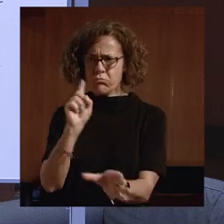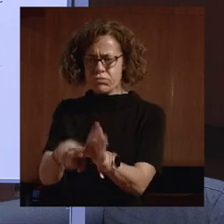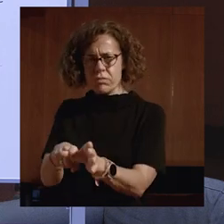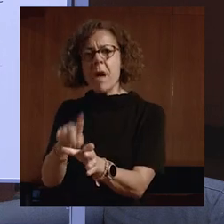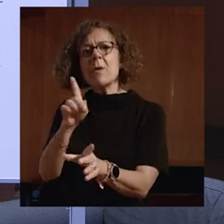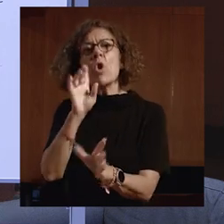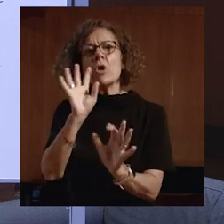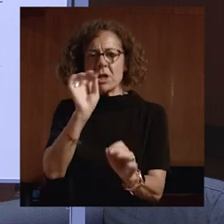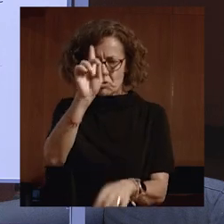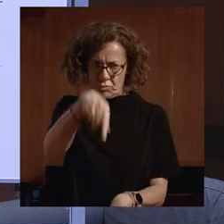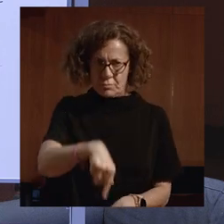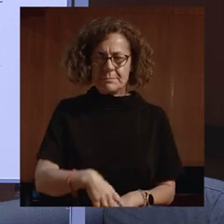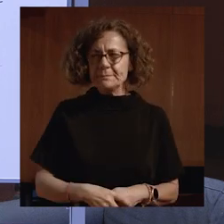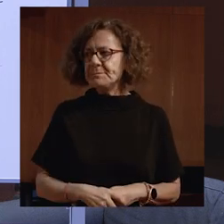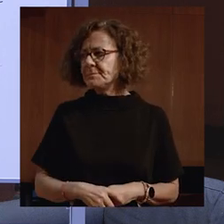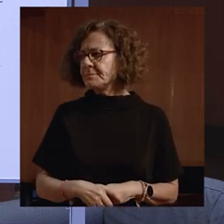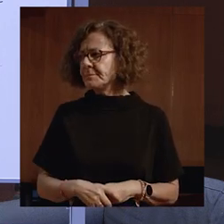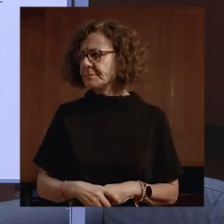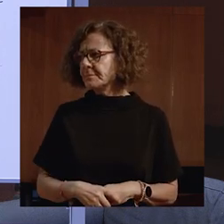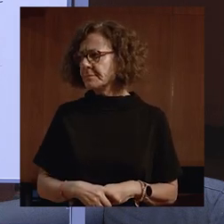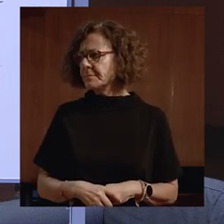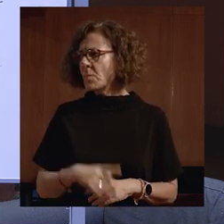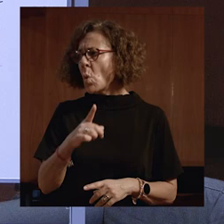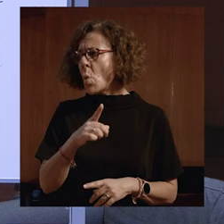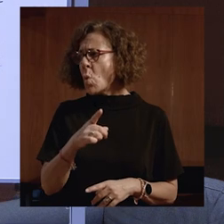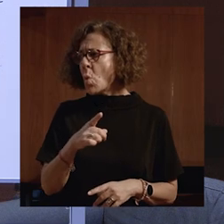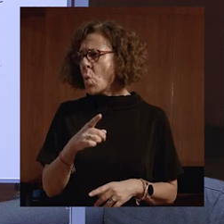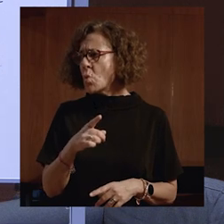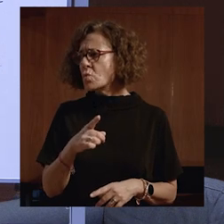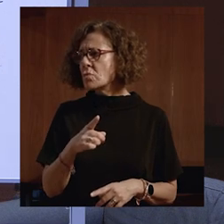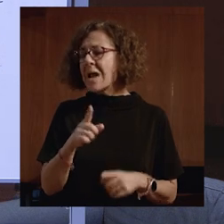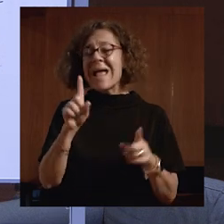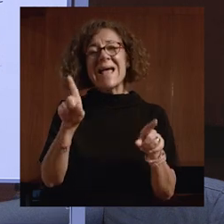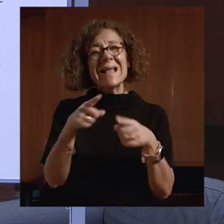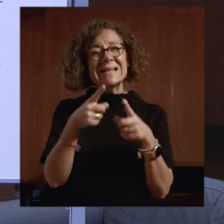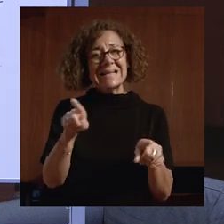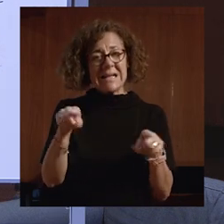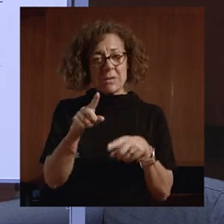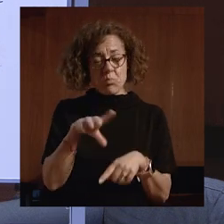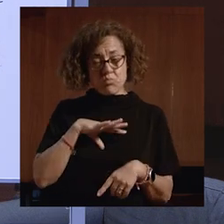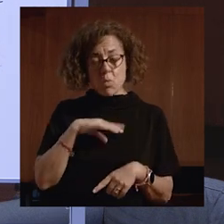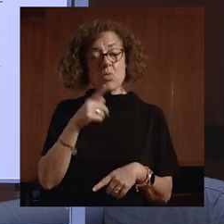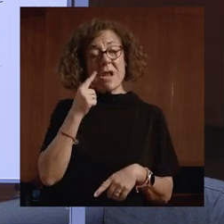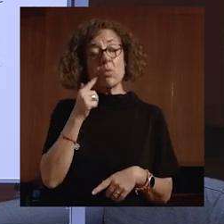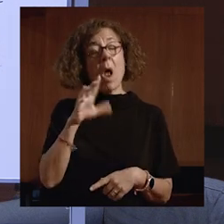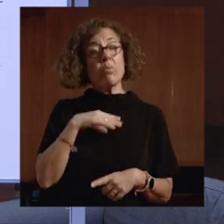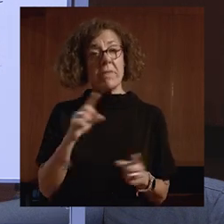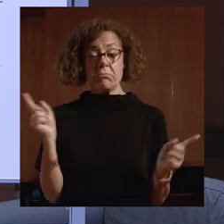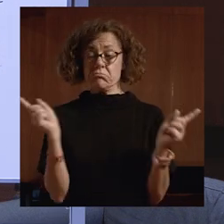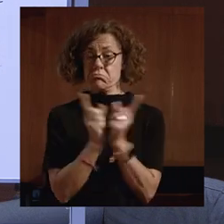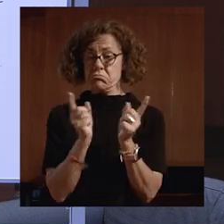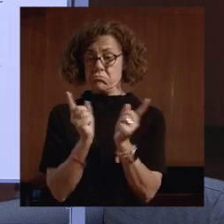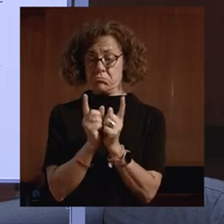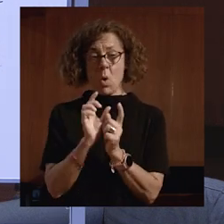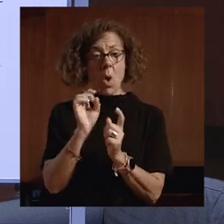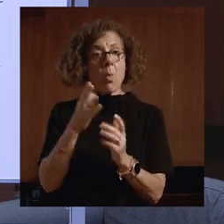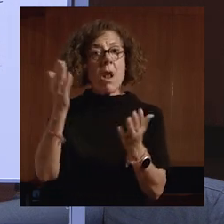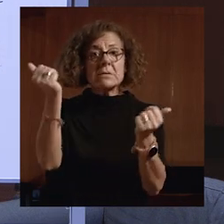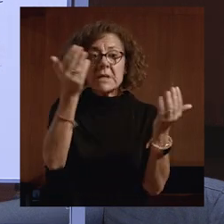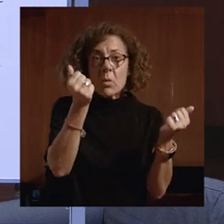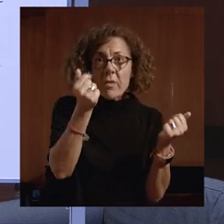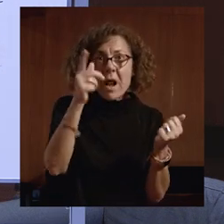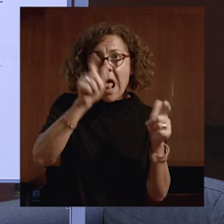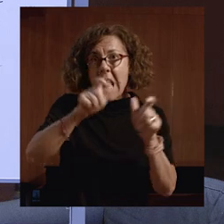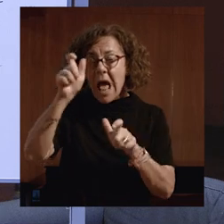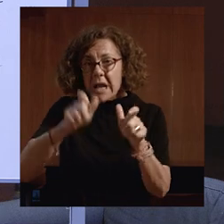que tiene sus riesgos. Un ritual puede ser pequeño, como tomarnos el café por la mañana o saludar al vecino cuando salimos de casa. O un ritual puede